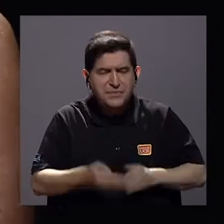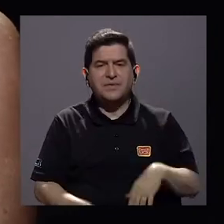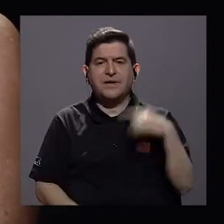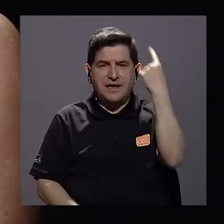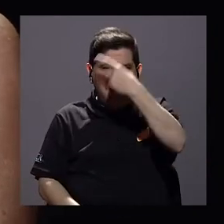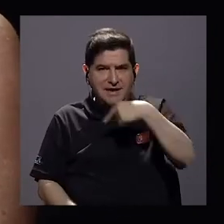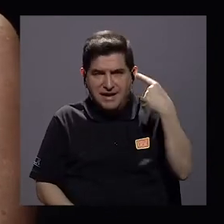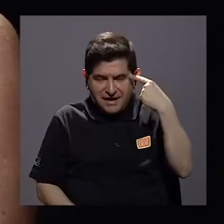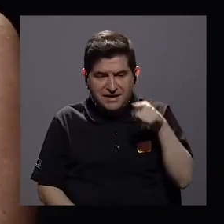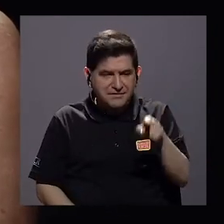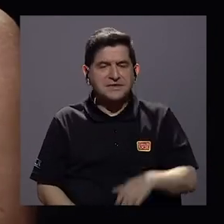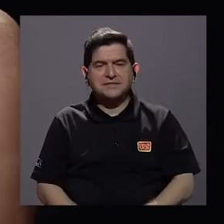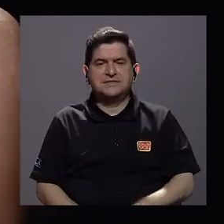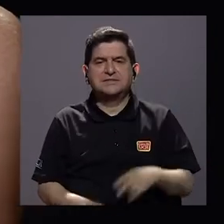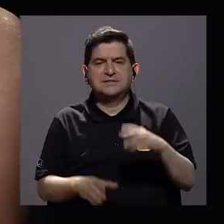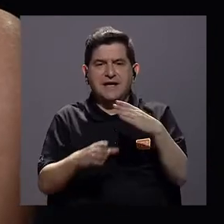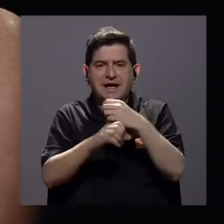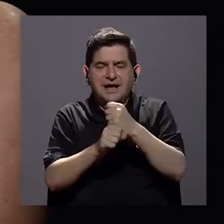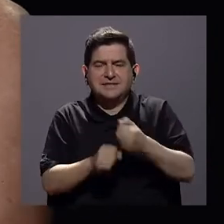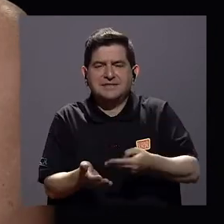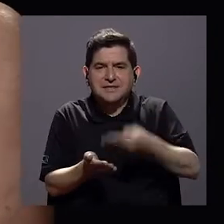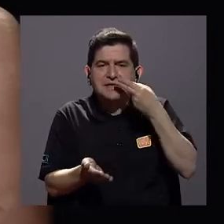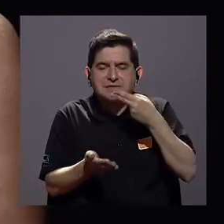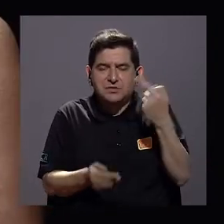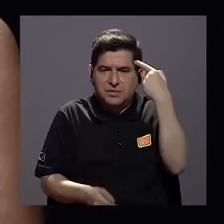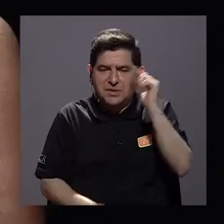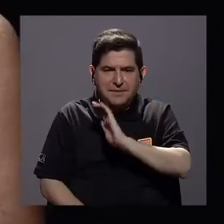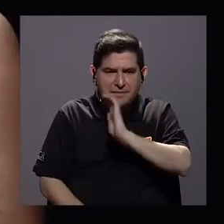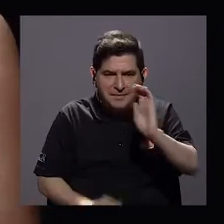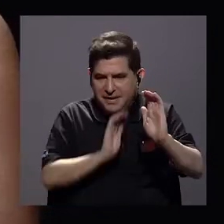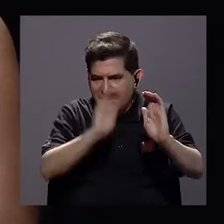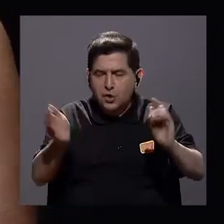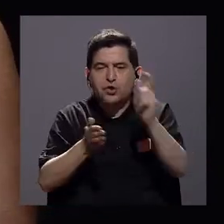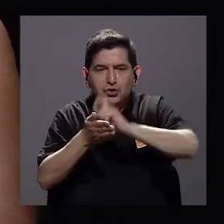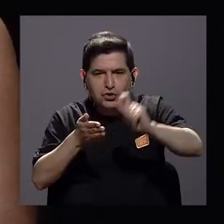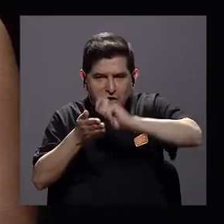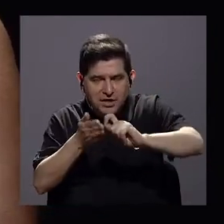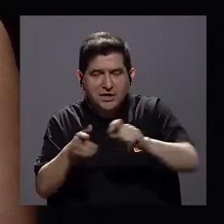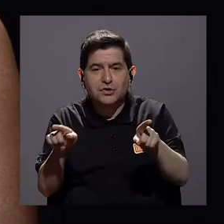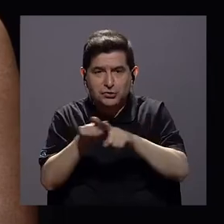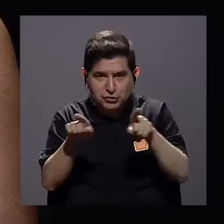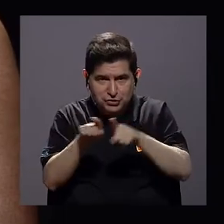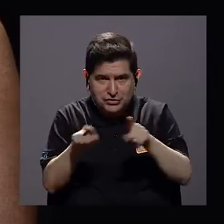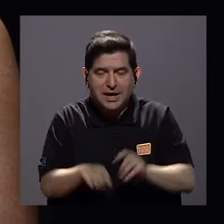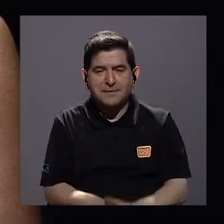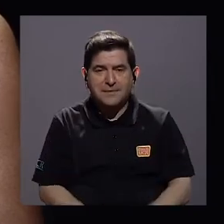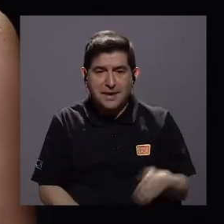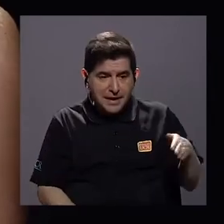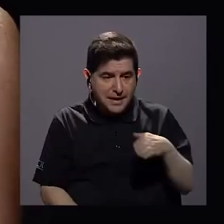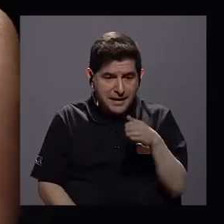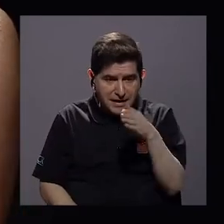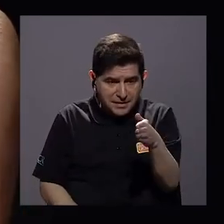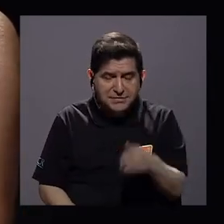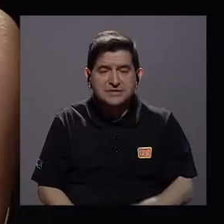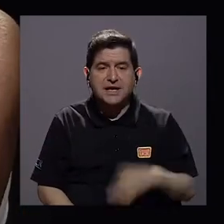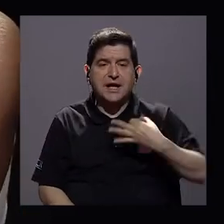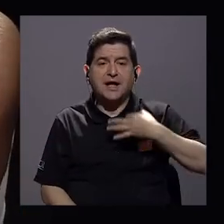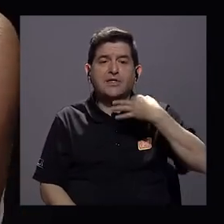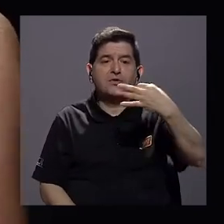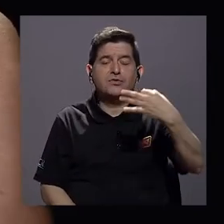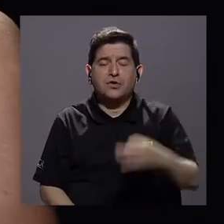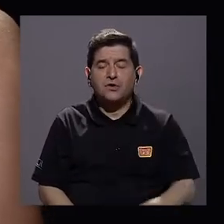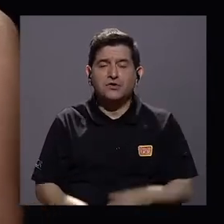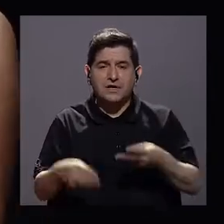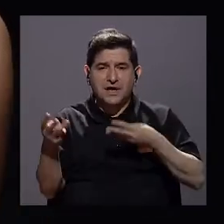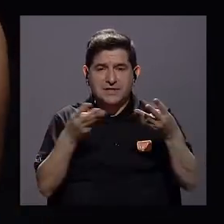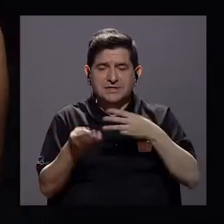sopa de bagre en esa comunidad costera, ¿verdad? No solo tienen eso, sino que también proveen de el pescado que llega todos los días al